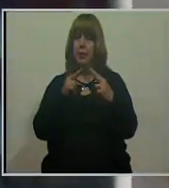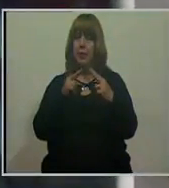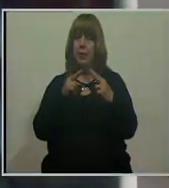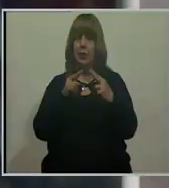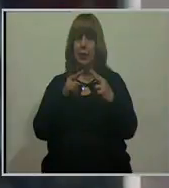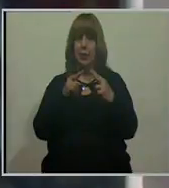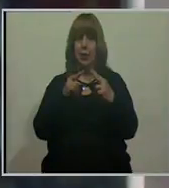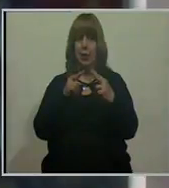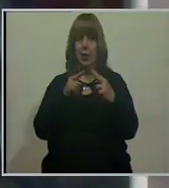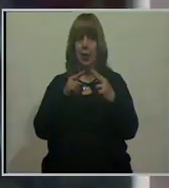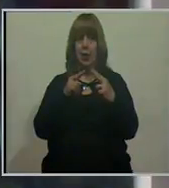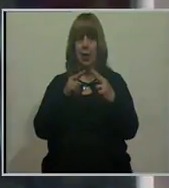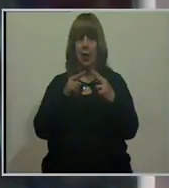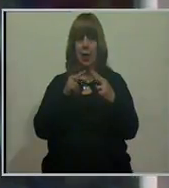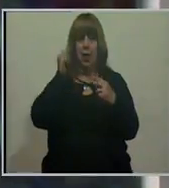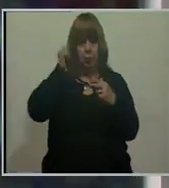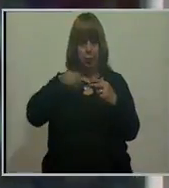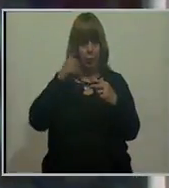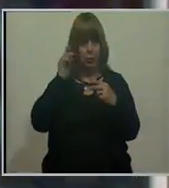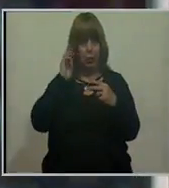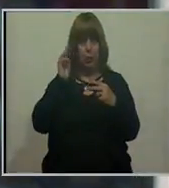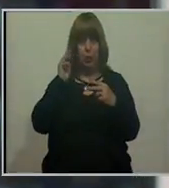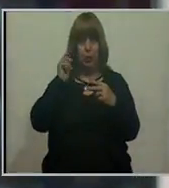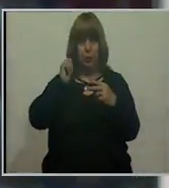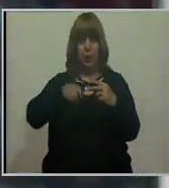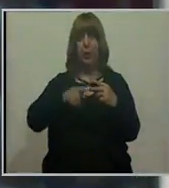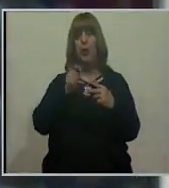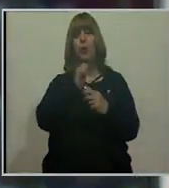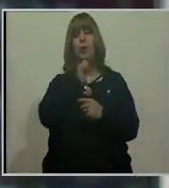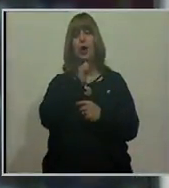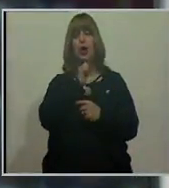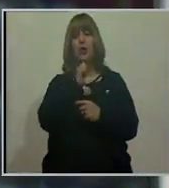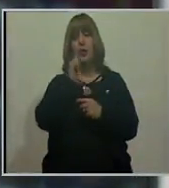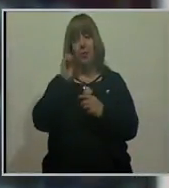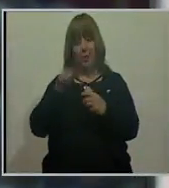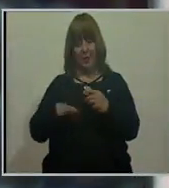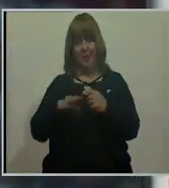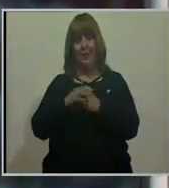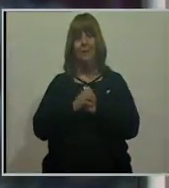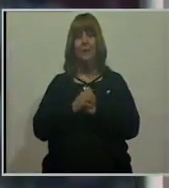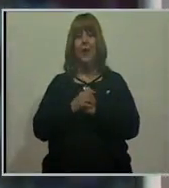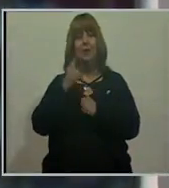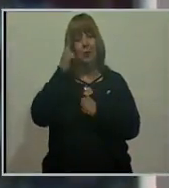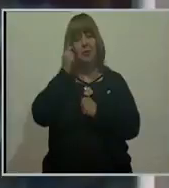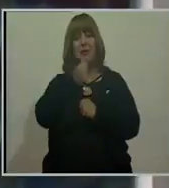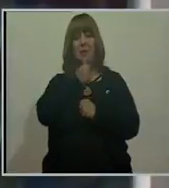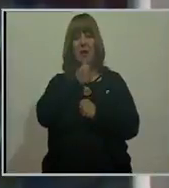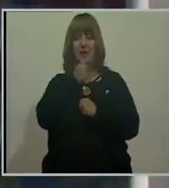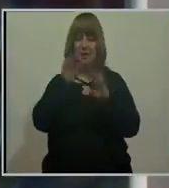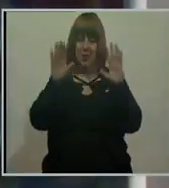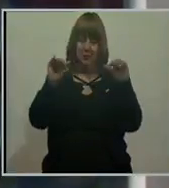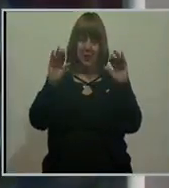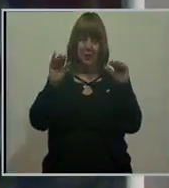pensé que le había pegado un codazo al mate. No, de ninguna manera. Un abrazo, chau,